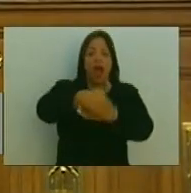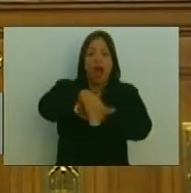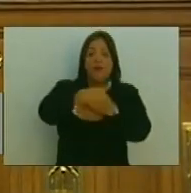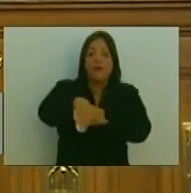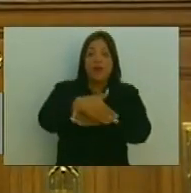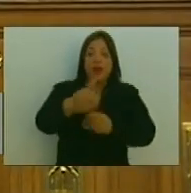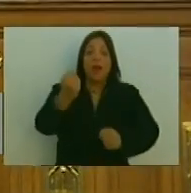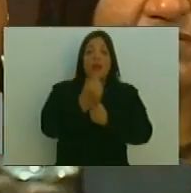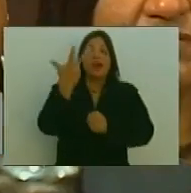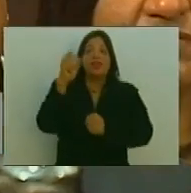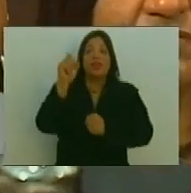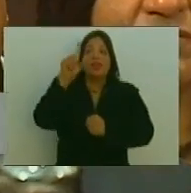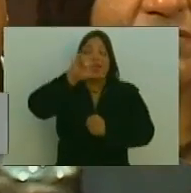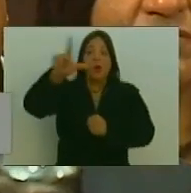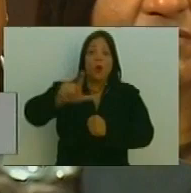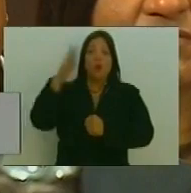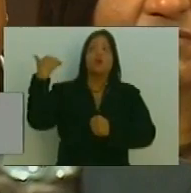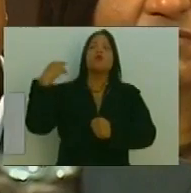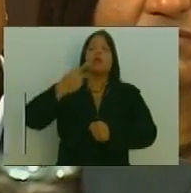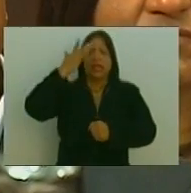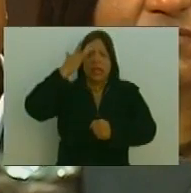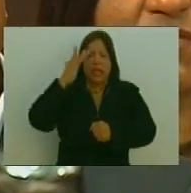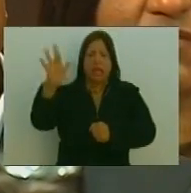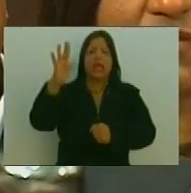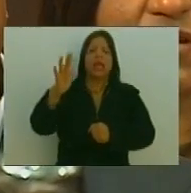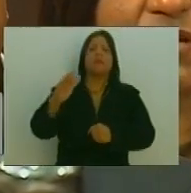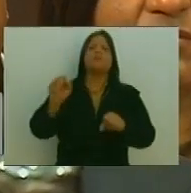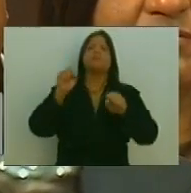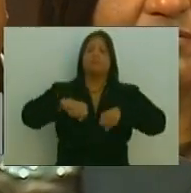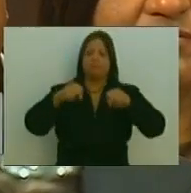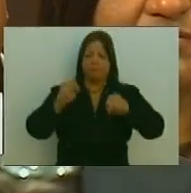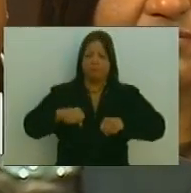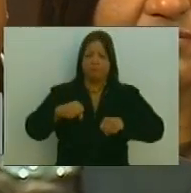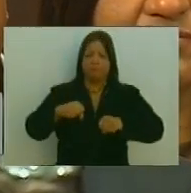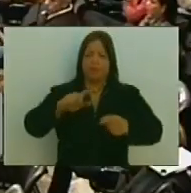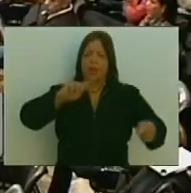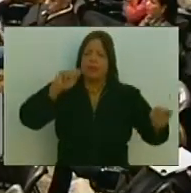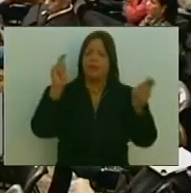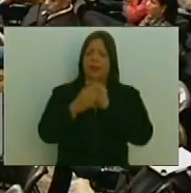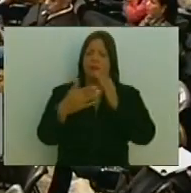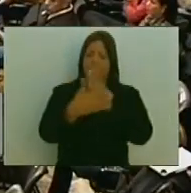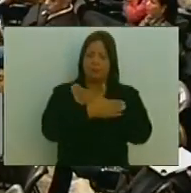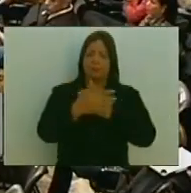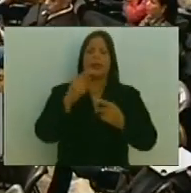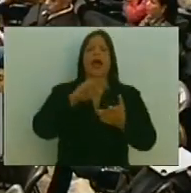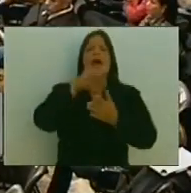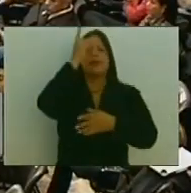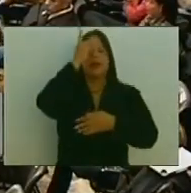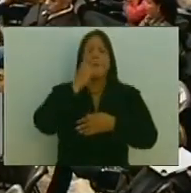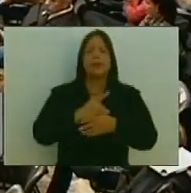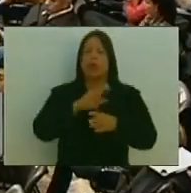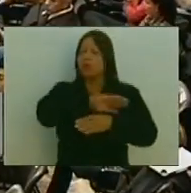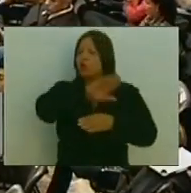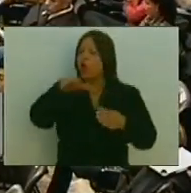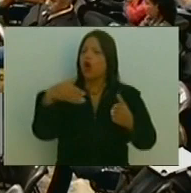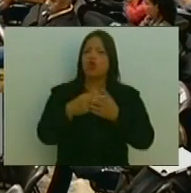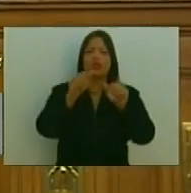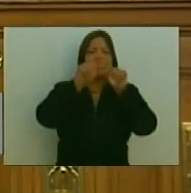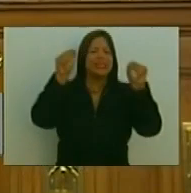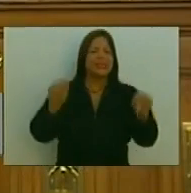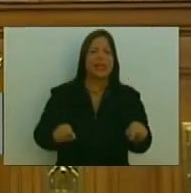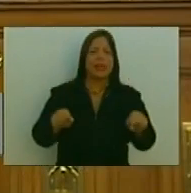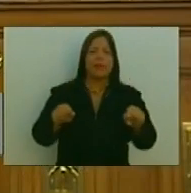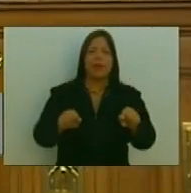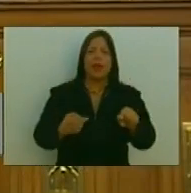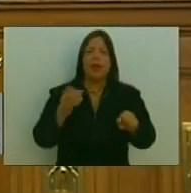nos apoyó el 30 de julio, cree fundamentalmente en la transversalidad de la discapacidad. No vamos a querer